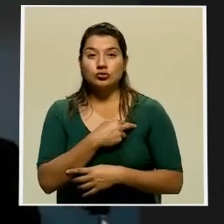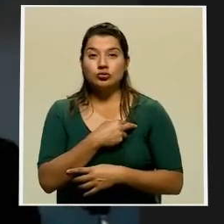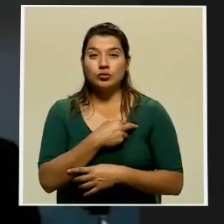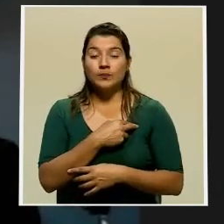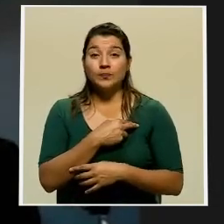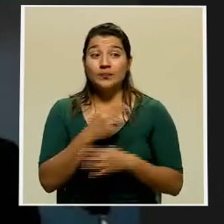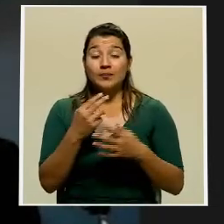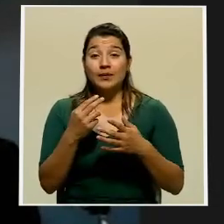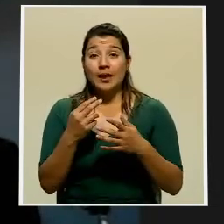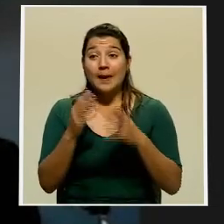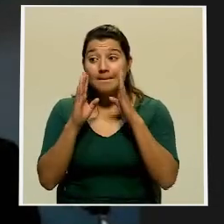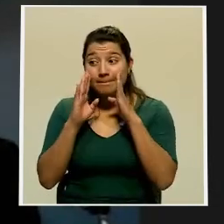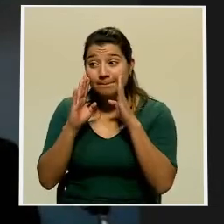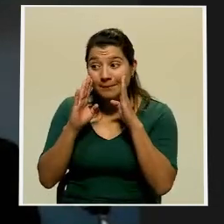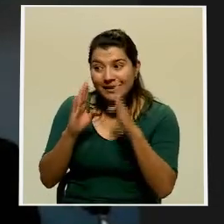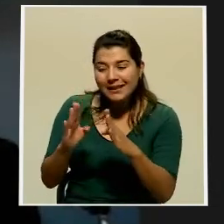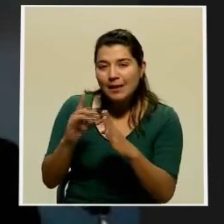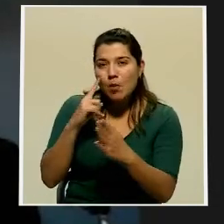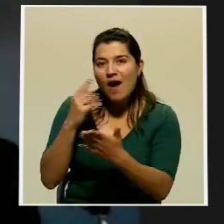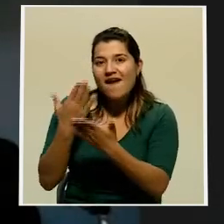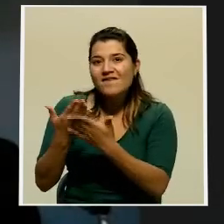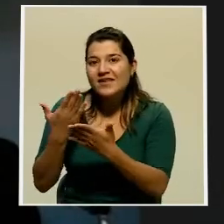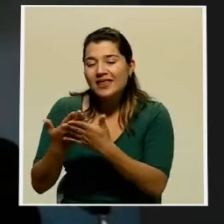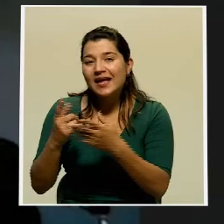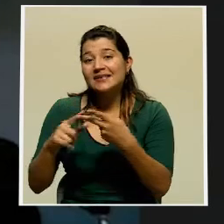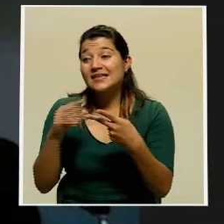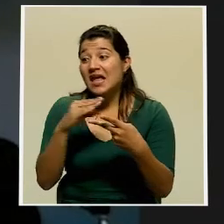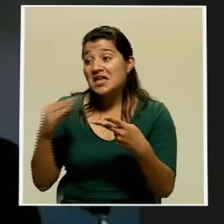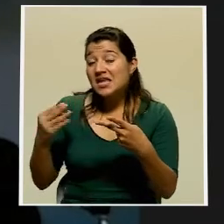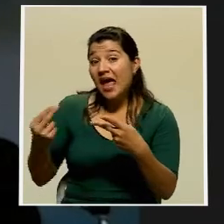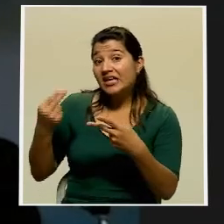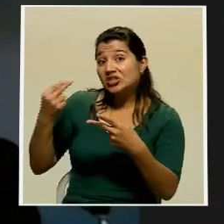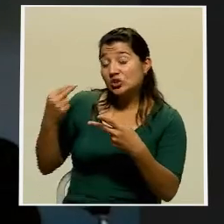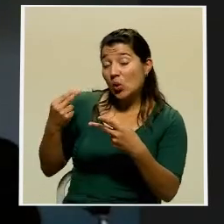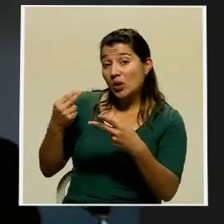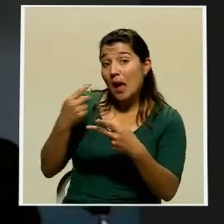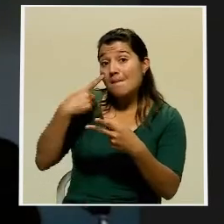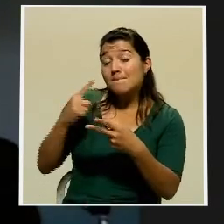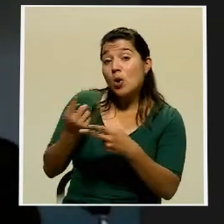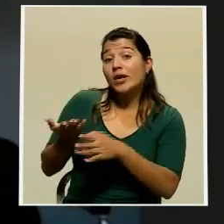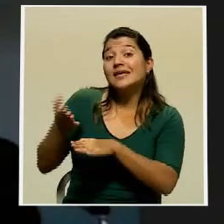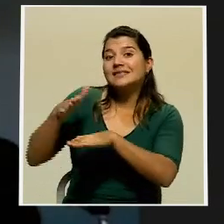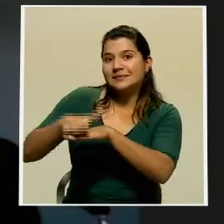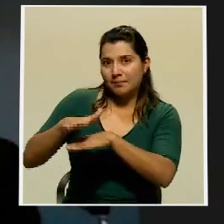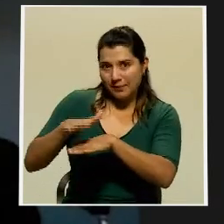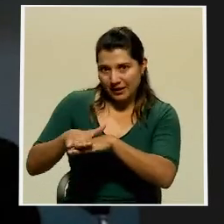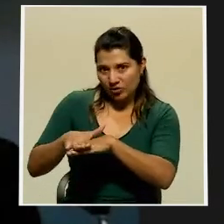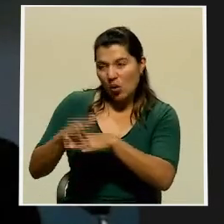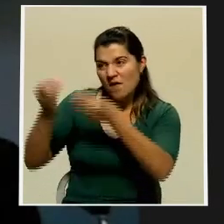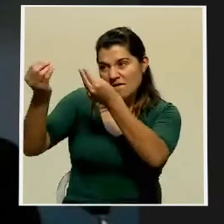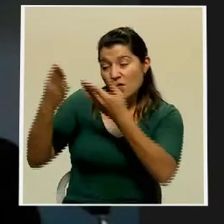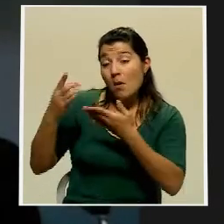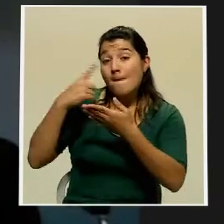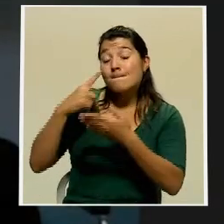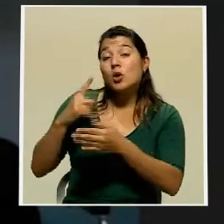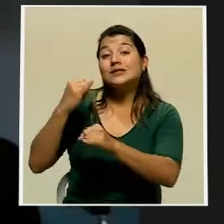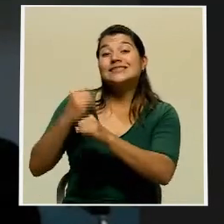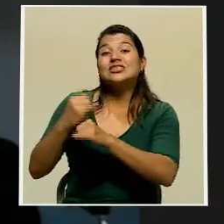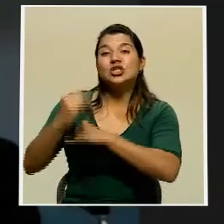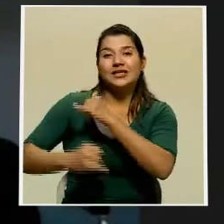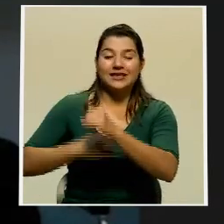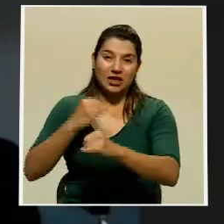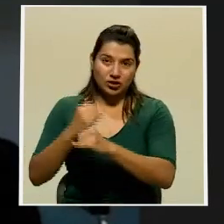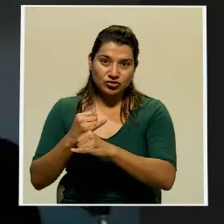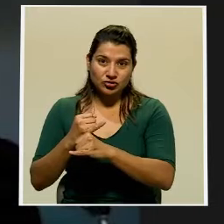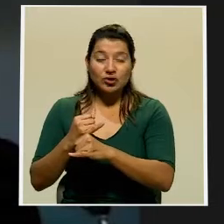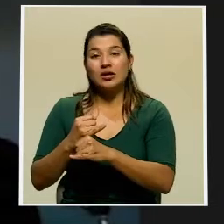evidencia y sobre todo con criterios de experto que han dado las asociaciones internacionales, la ACIP, que es como la